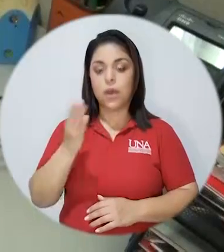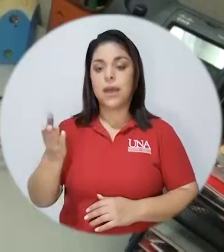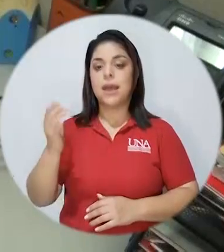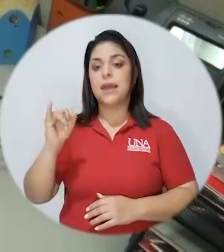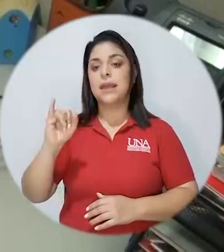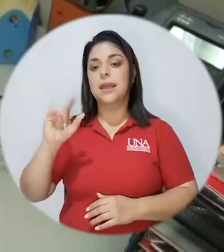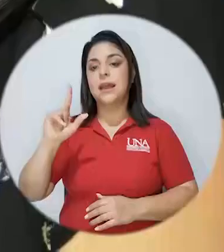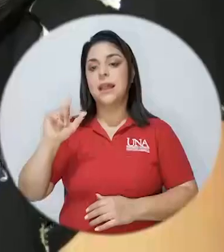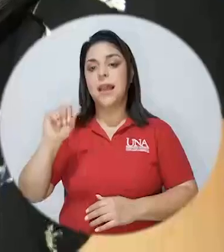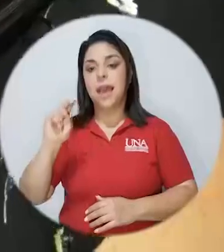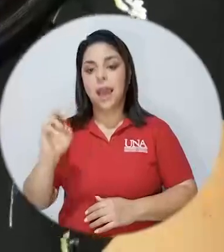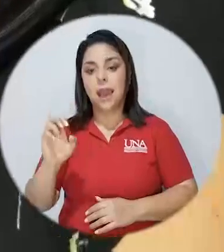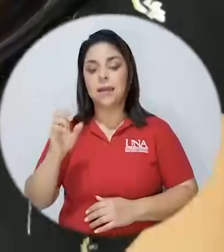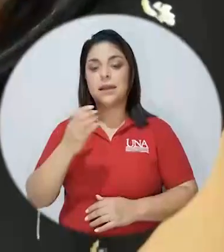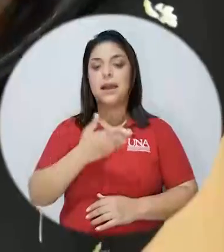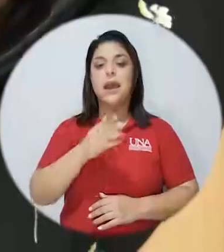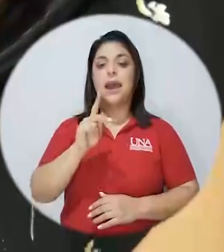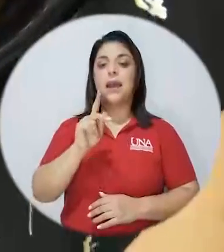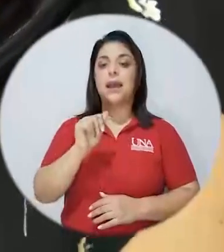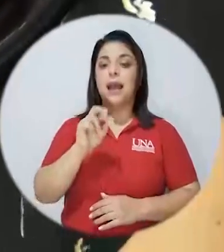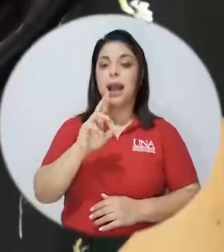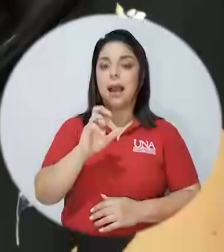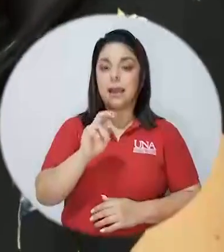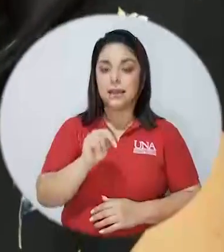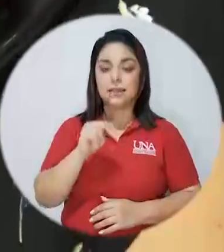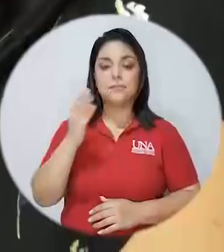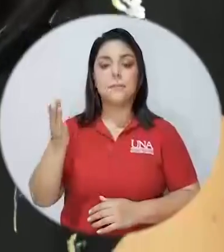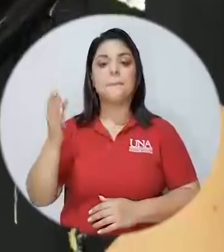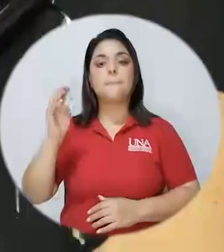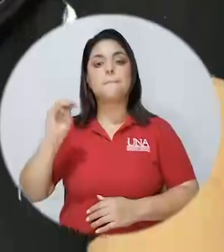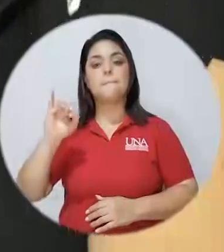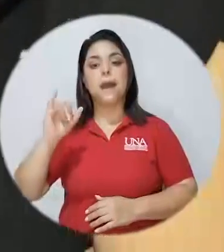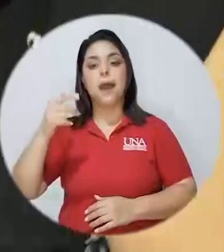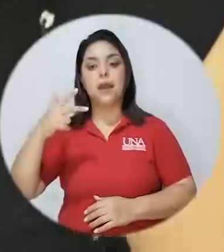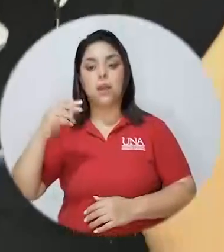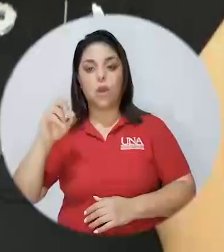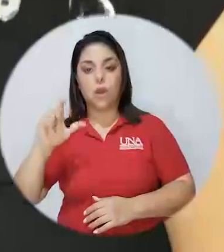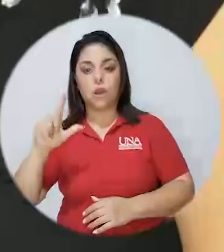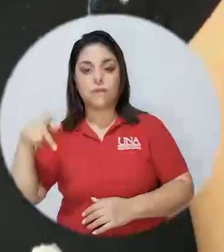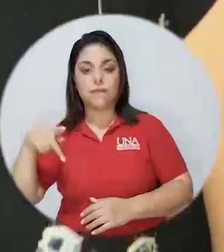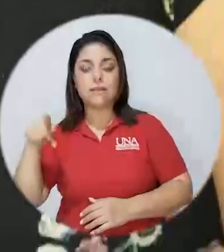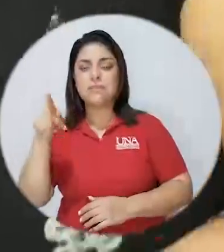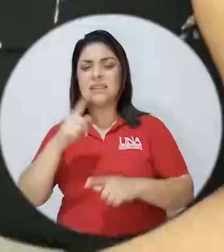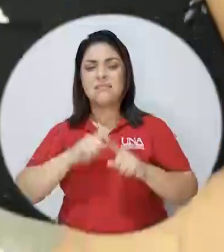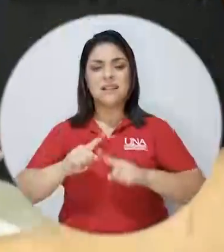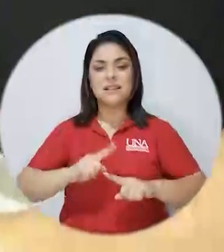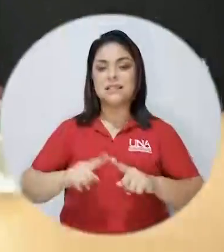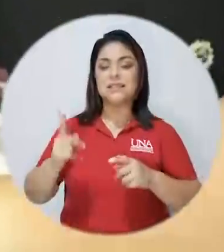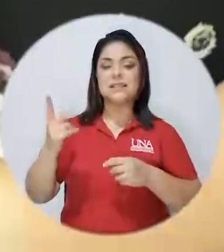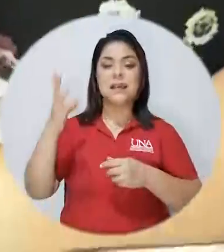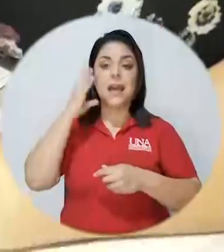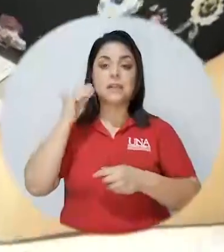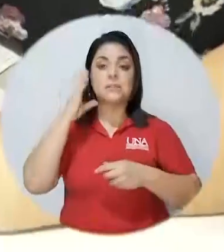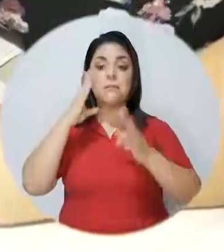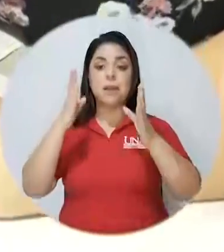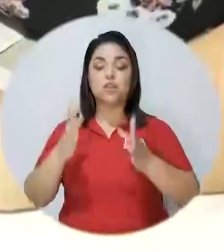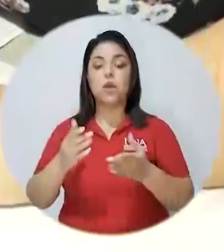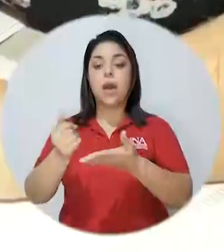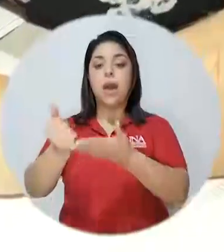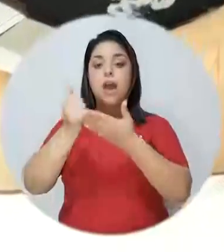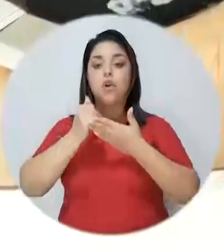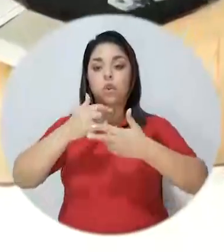Elaine, doña Karen. Tuvimos la participación de don Michael Phillips, tuvimos la participación de muchos expertos que ayudaron en su